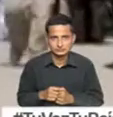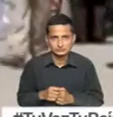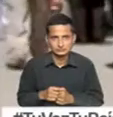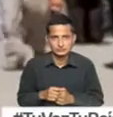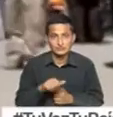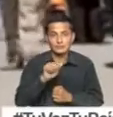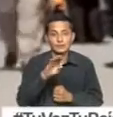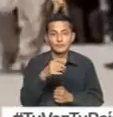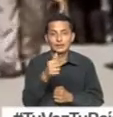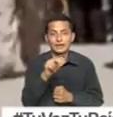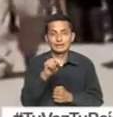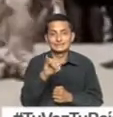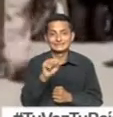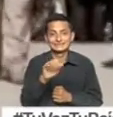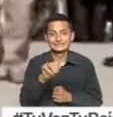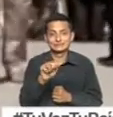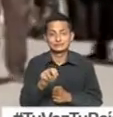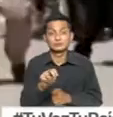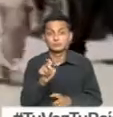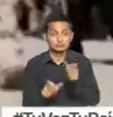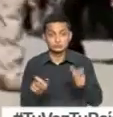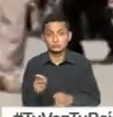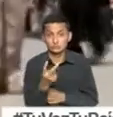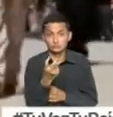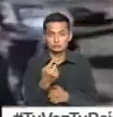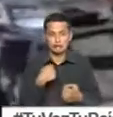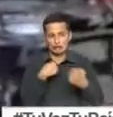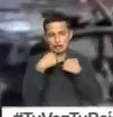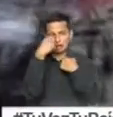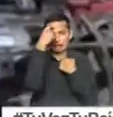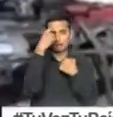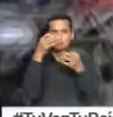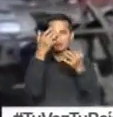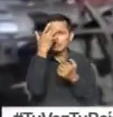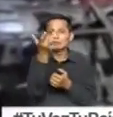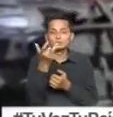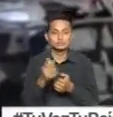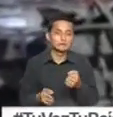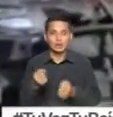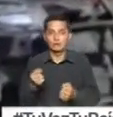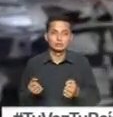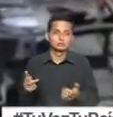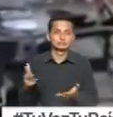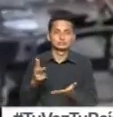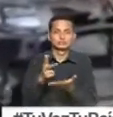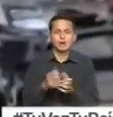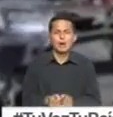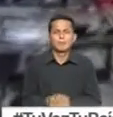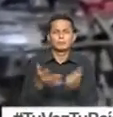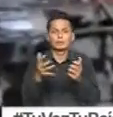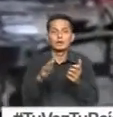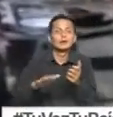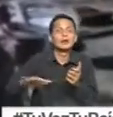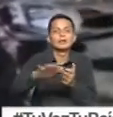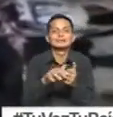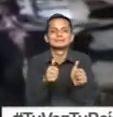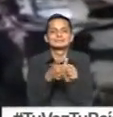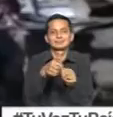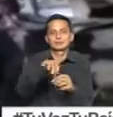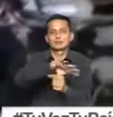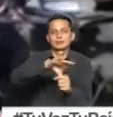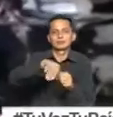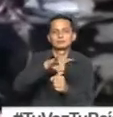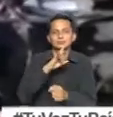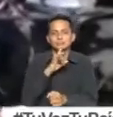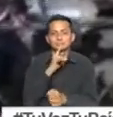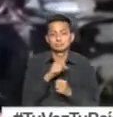En Afganistán, al menos una decena de personas resultaron heridas al estallar un coche bomba cerca de la embajada de Estados Unidos, informaron medios